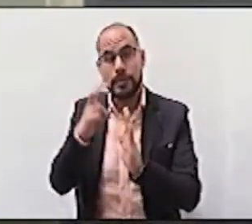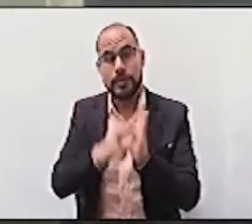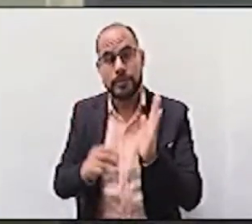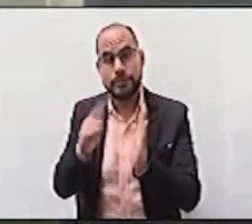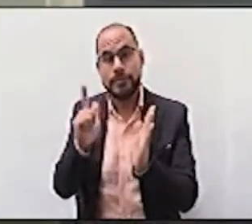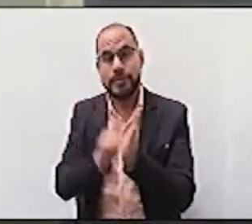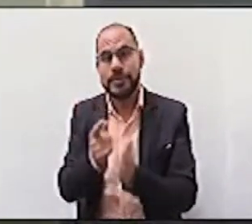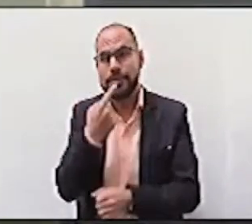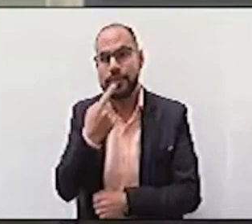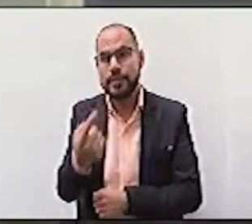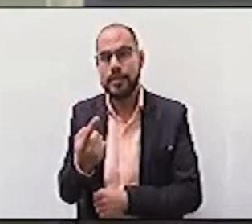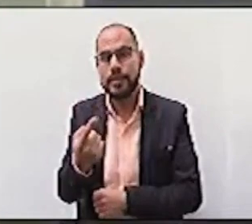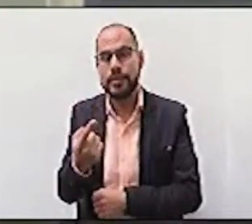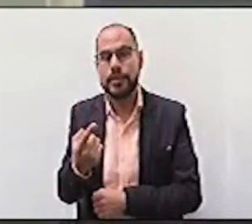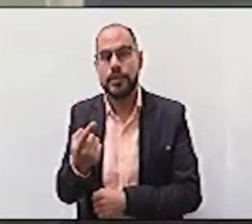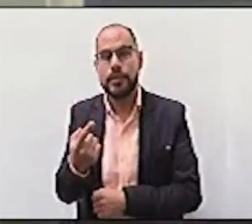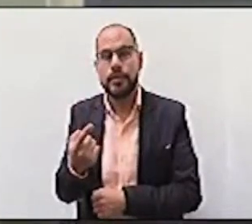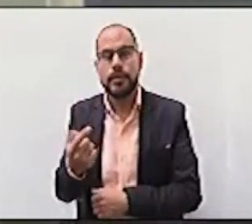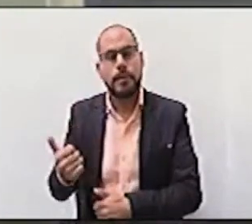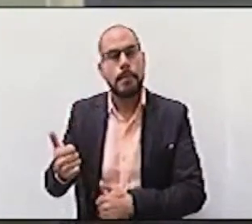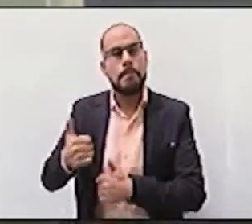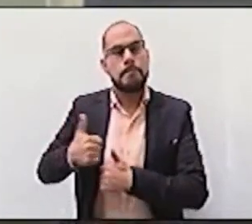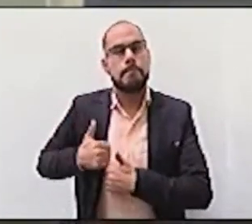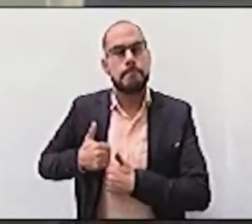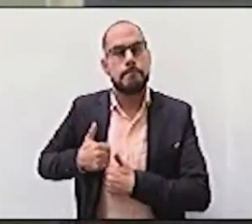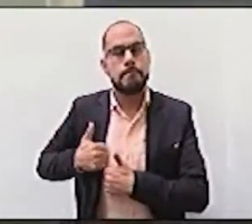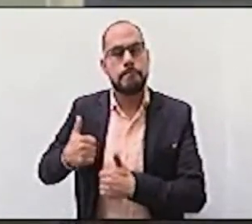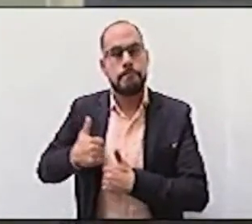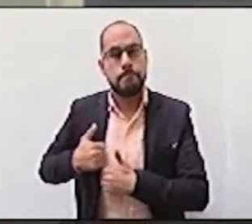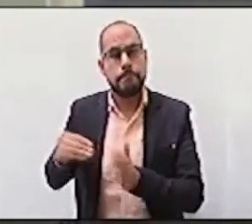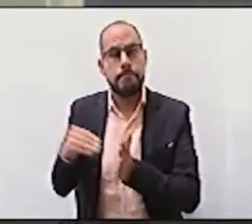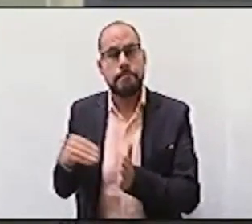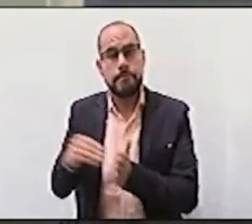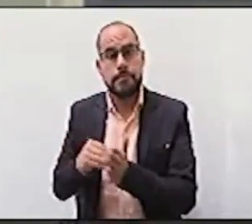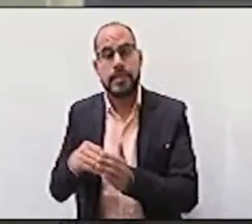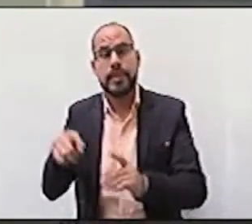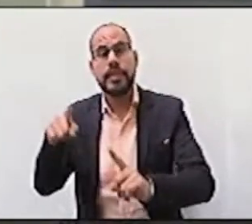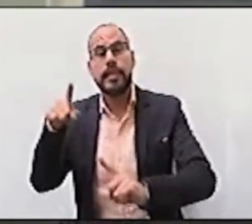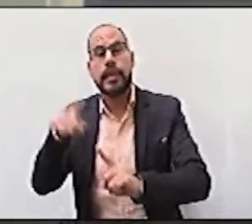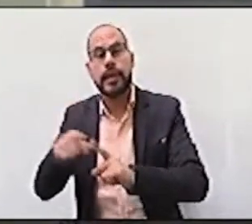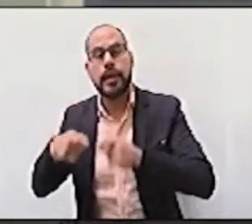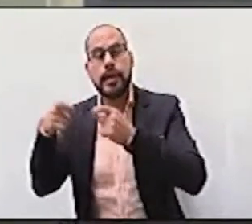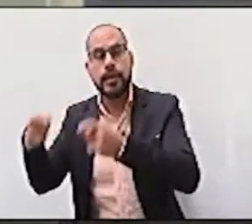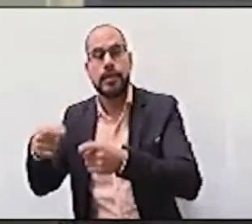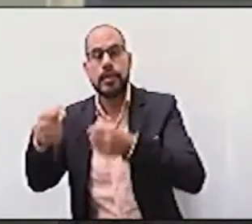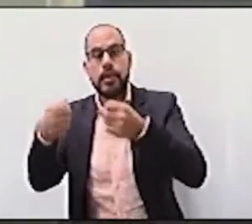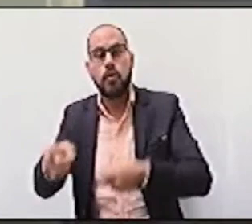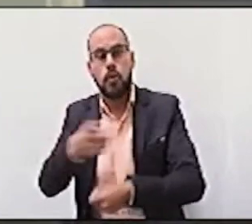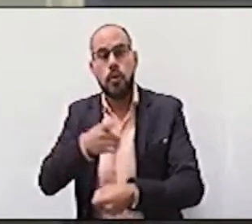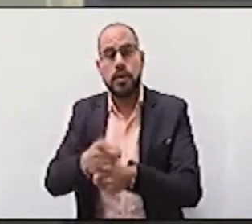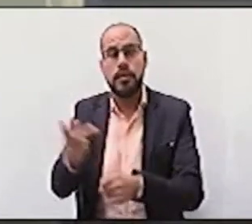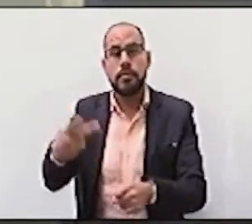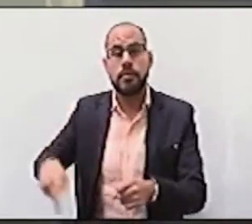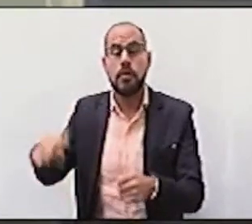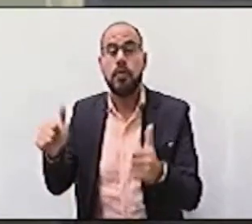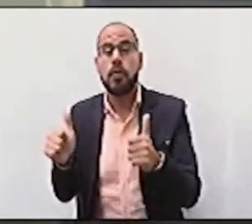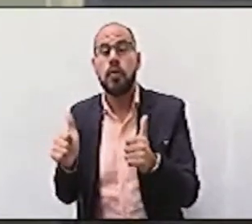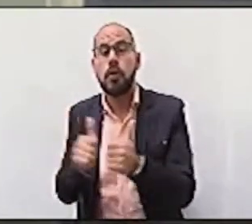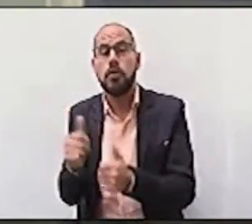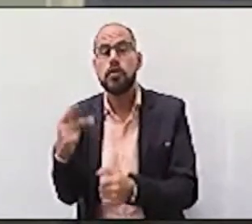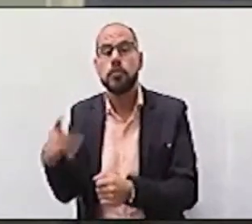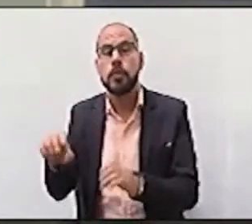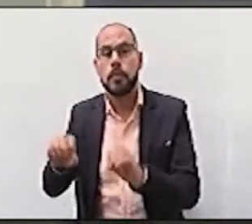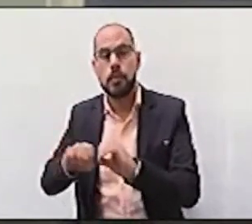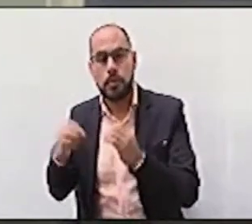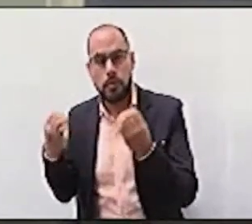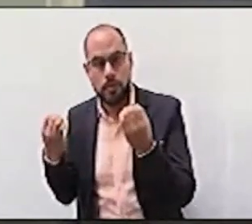dice: la Fuerza Armada Permanente realizará las tareas de seguridad pública con su organización y